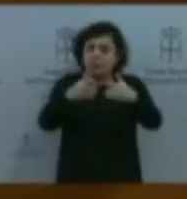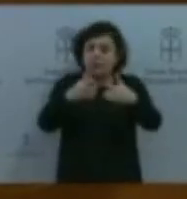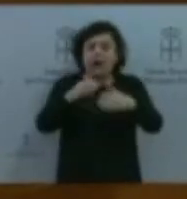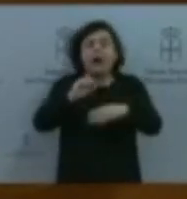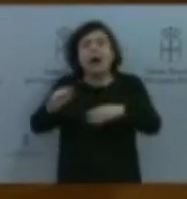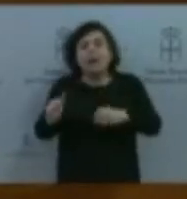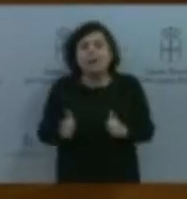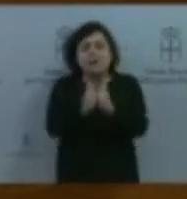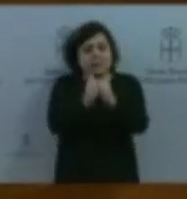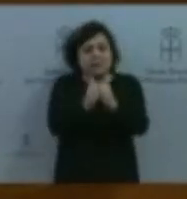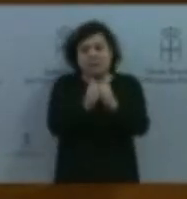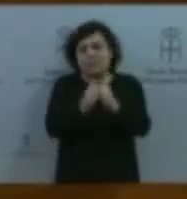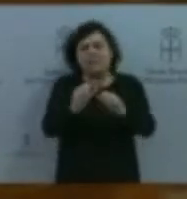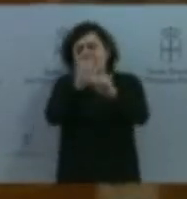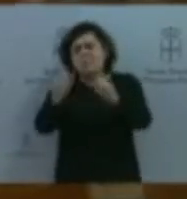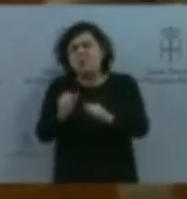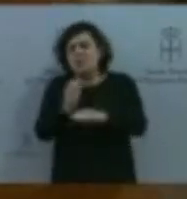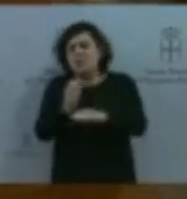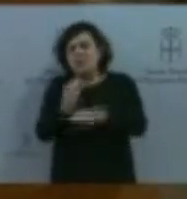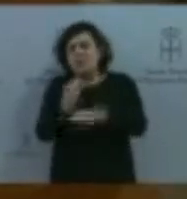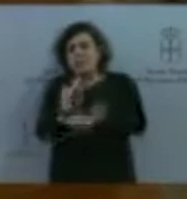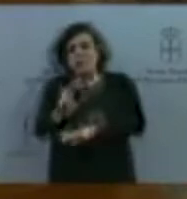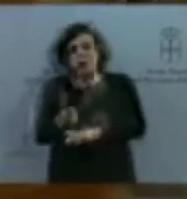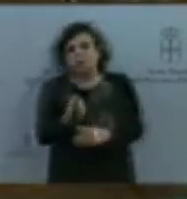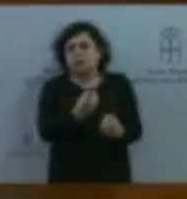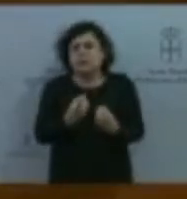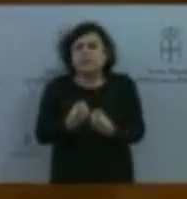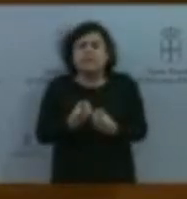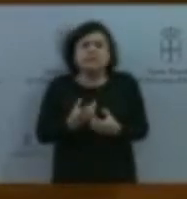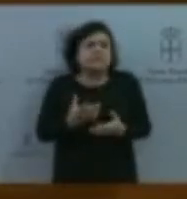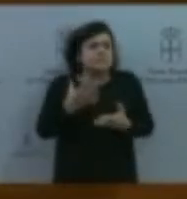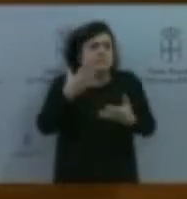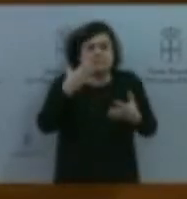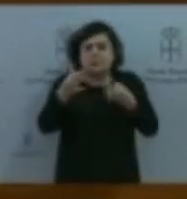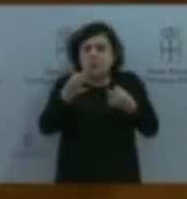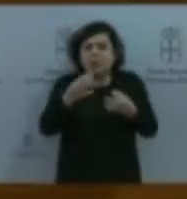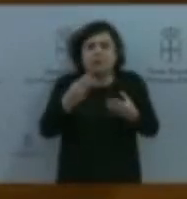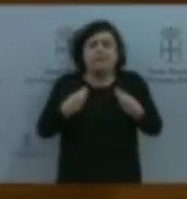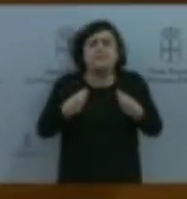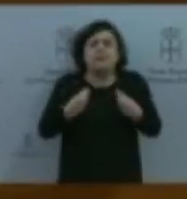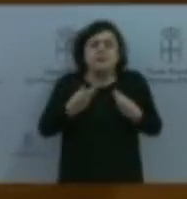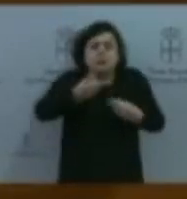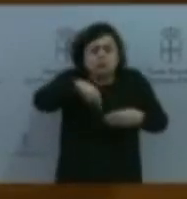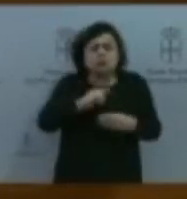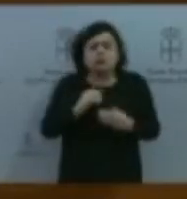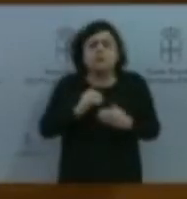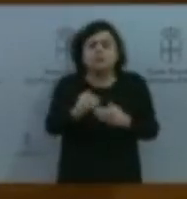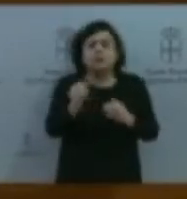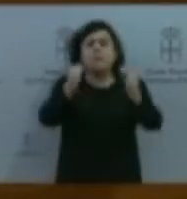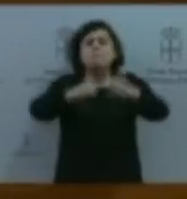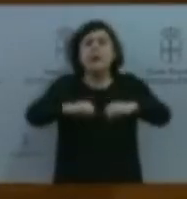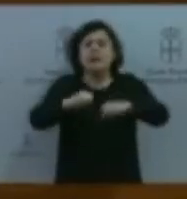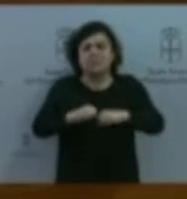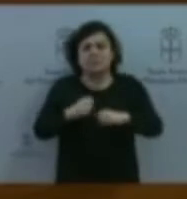evidente. ¿Cómo querríamos vivir de mayores? Pues de una situación donde tengamos el apoyo en nuestro propio entorno, donde no nos